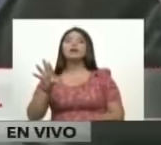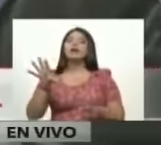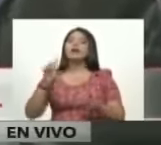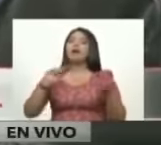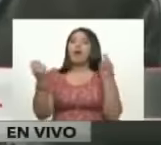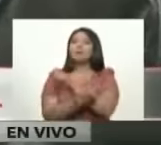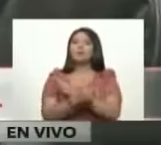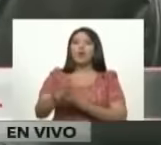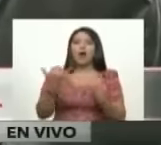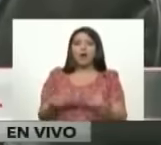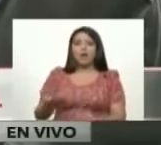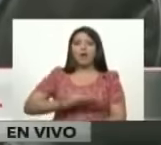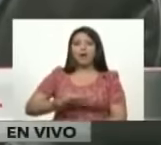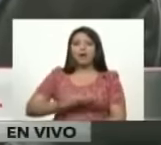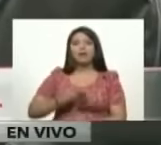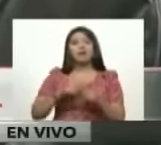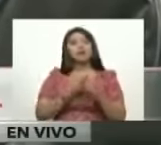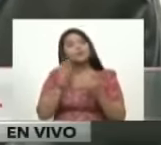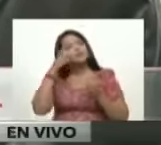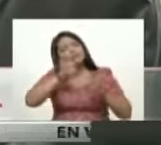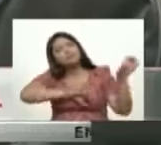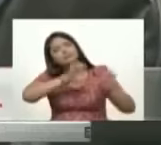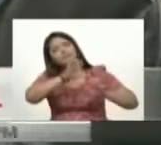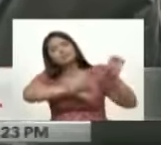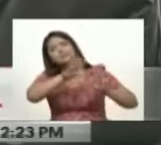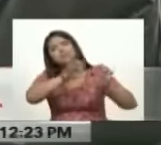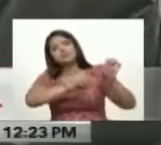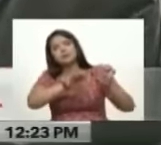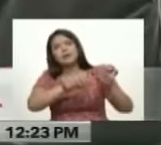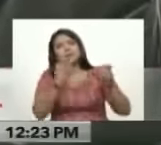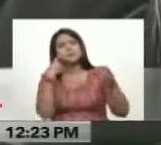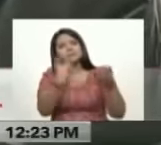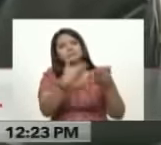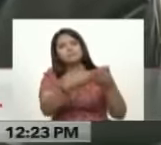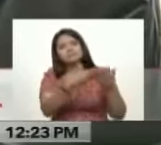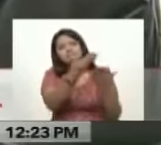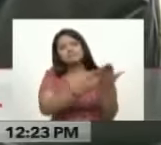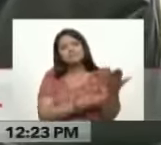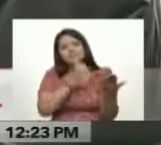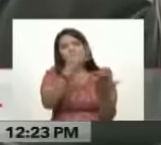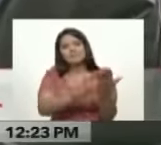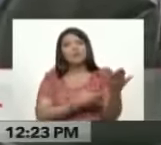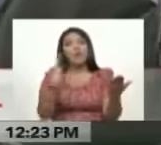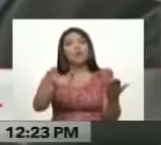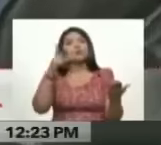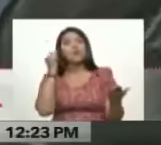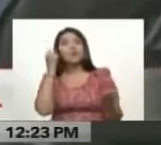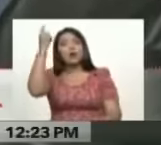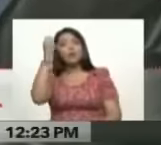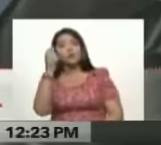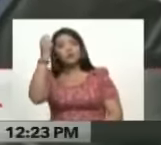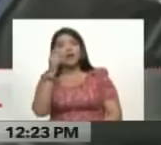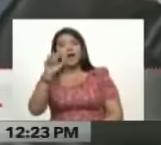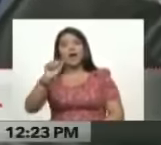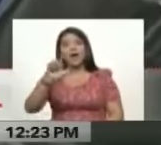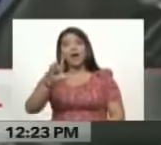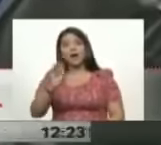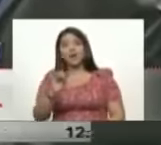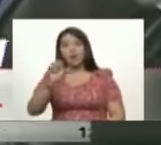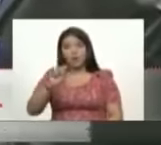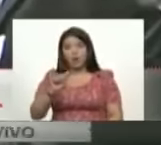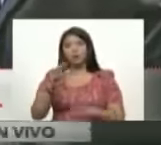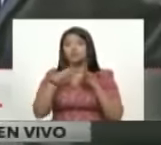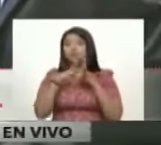San Francisco y fueron chequeados los credenciales de la diputada Aloa Núñez.